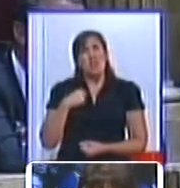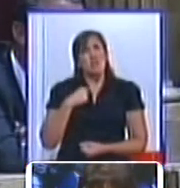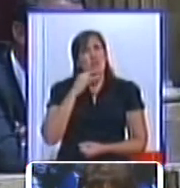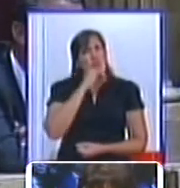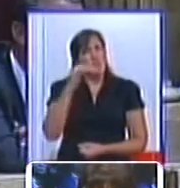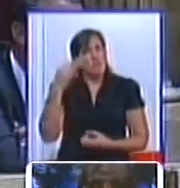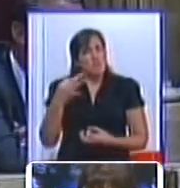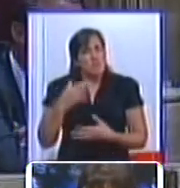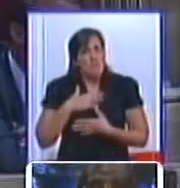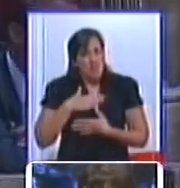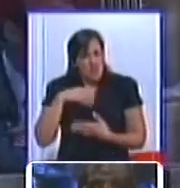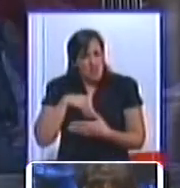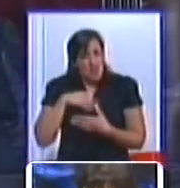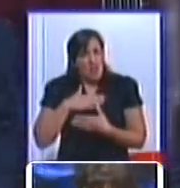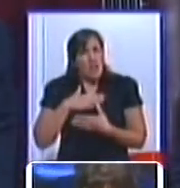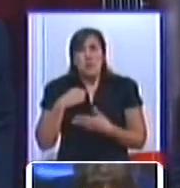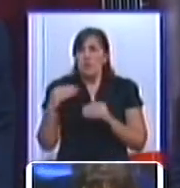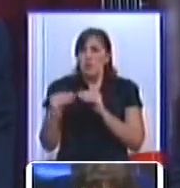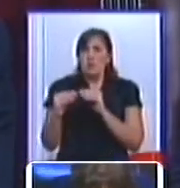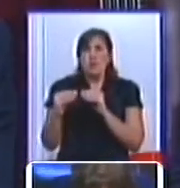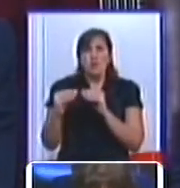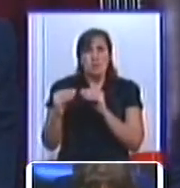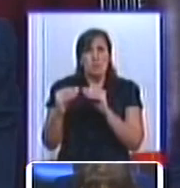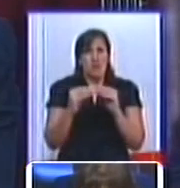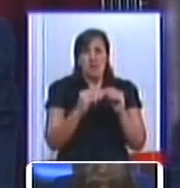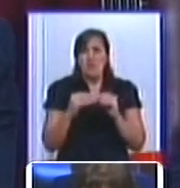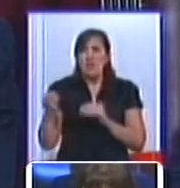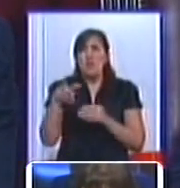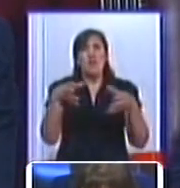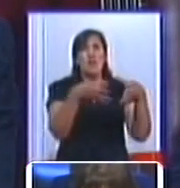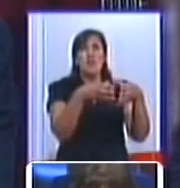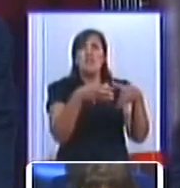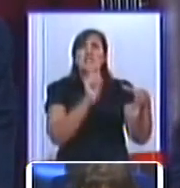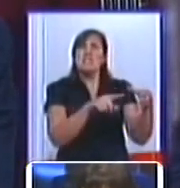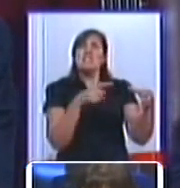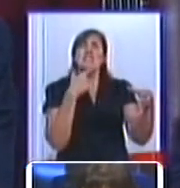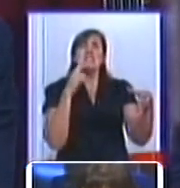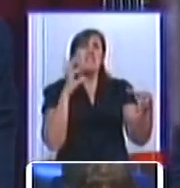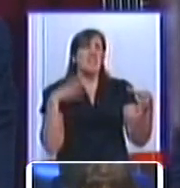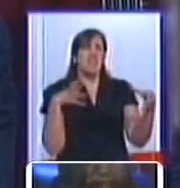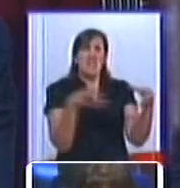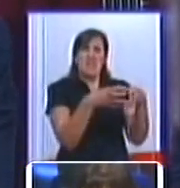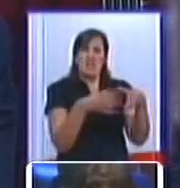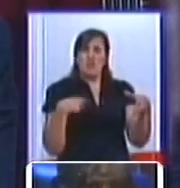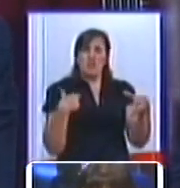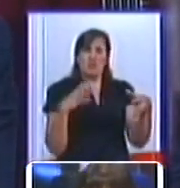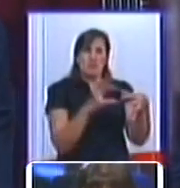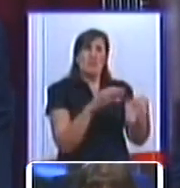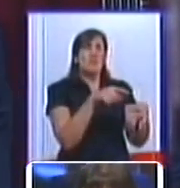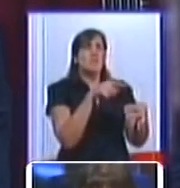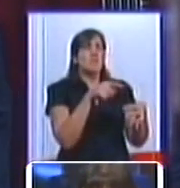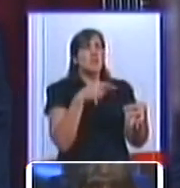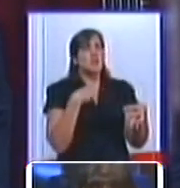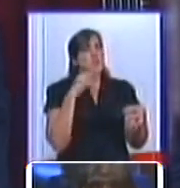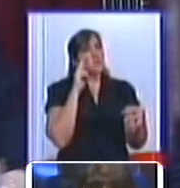todo el afecto a mis compañeros de los sindicatos, muchas veces,